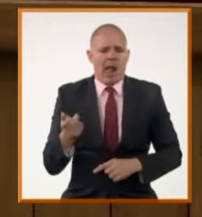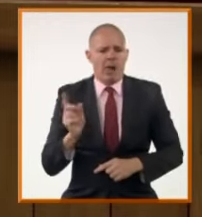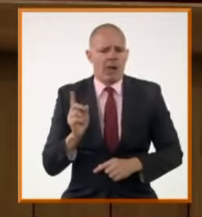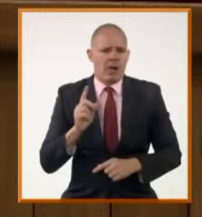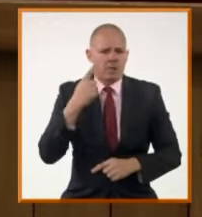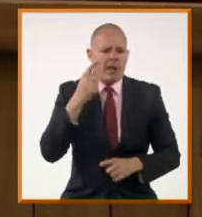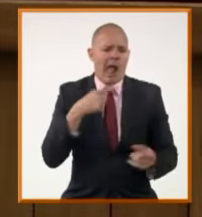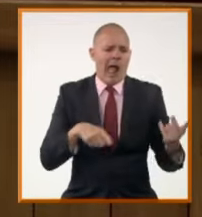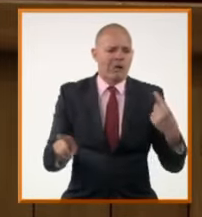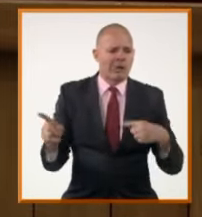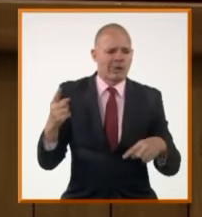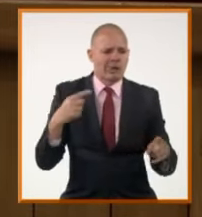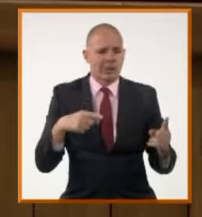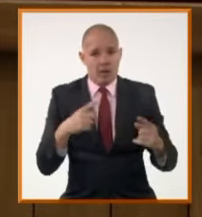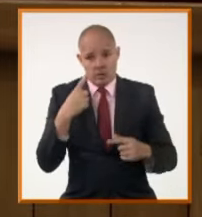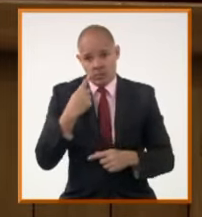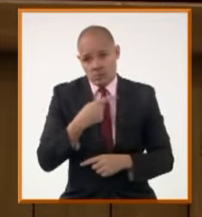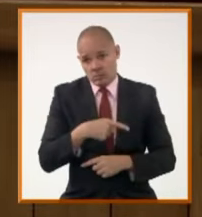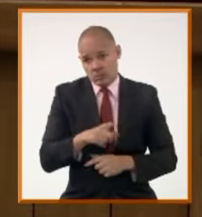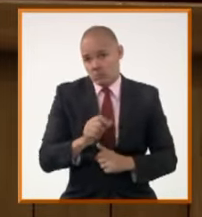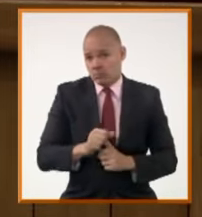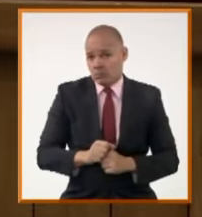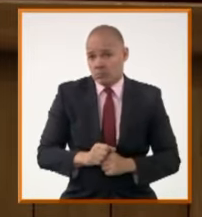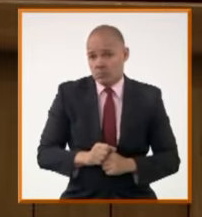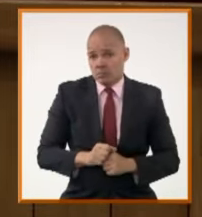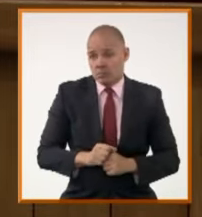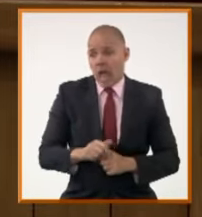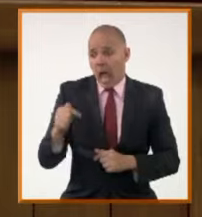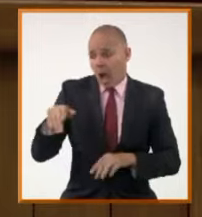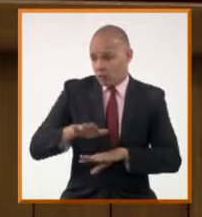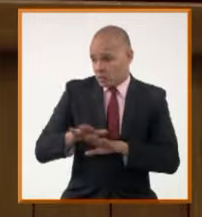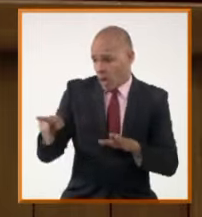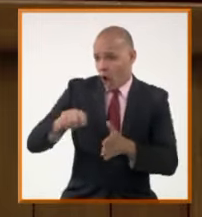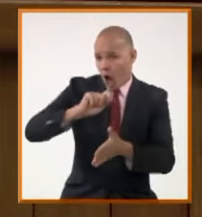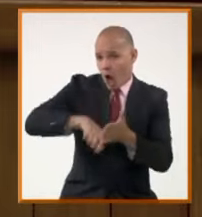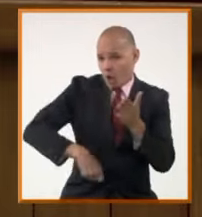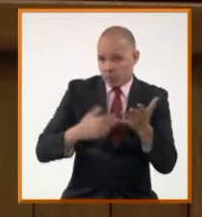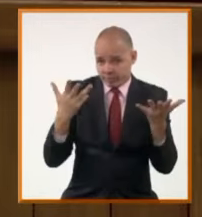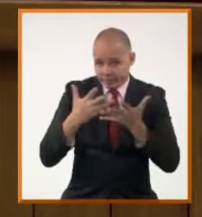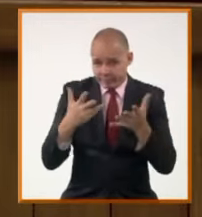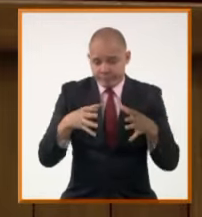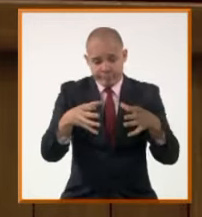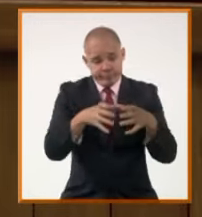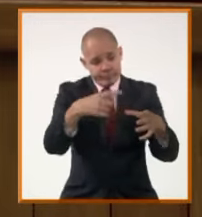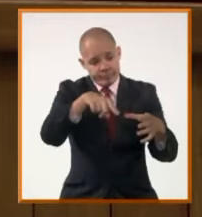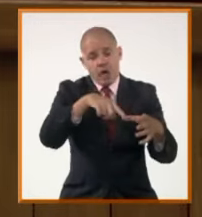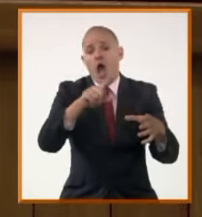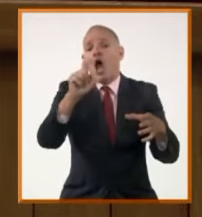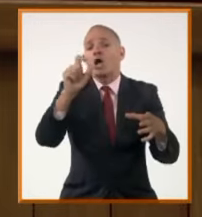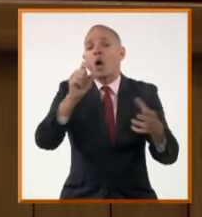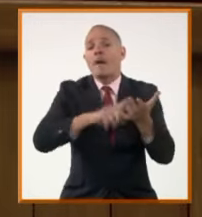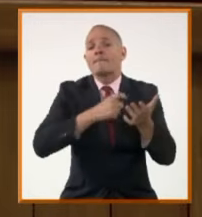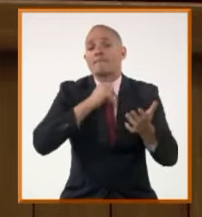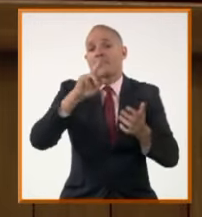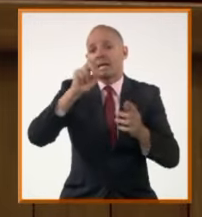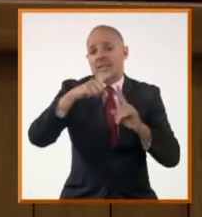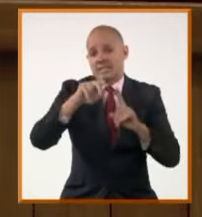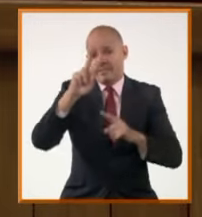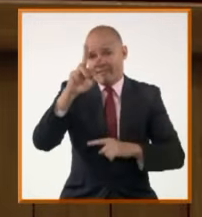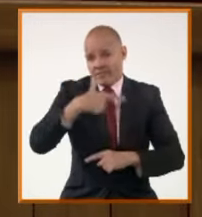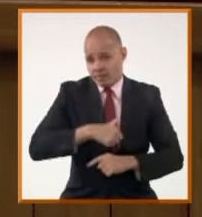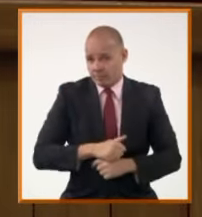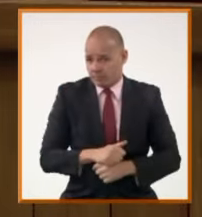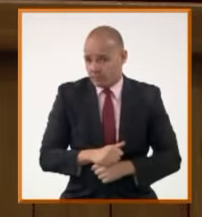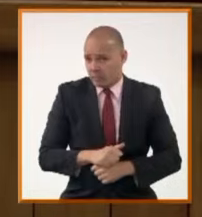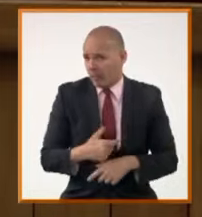en ese compromiso. Y ahora se han hecho contratos con las cooperativas, con las diferentes formas productivas para garantizar que esas